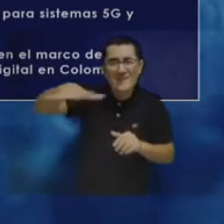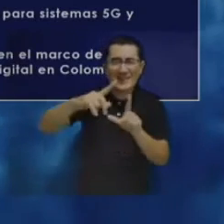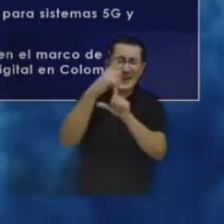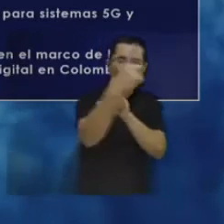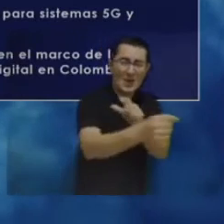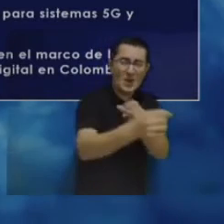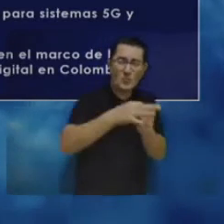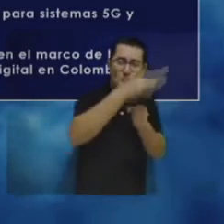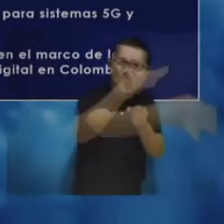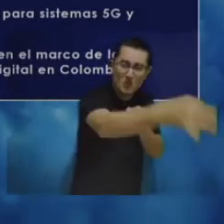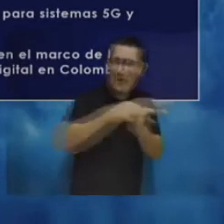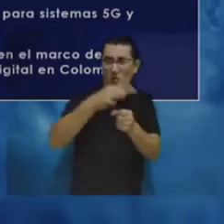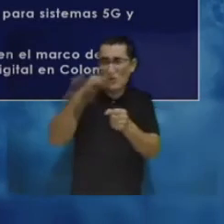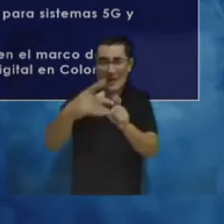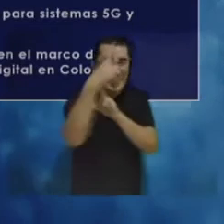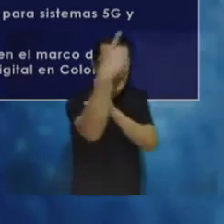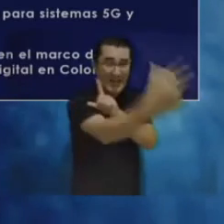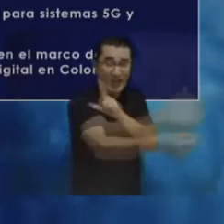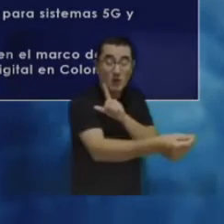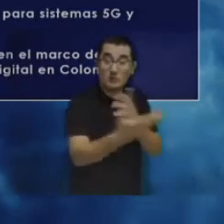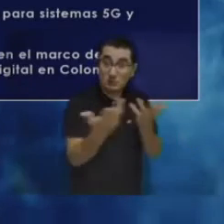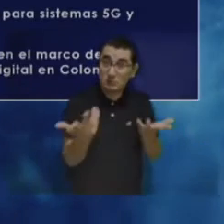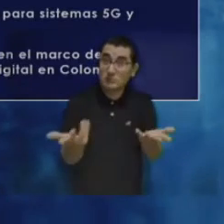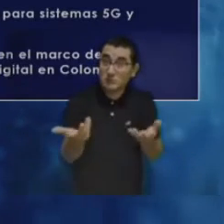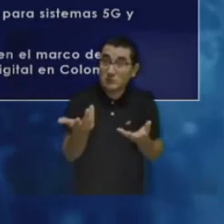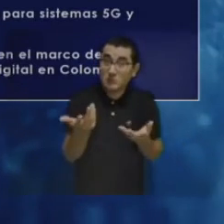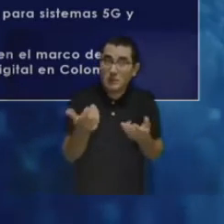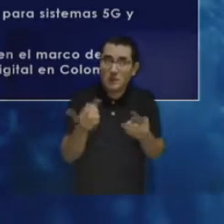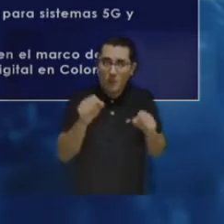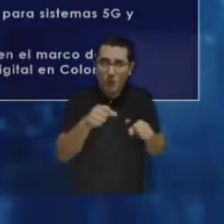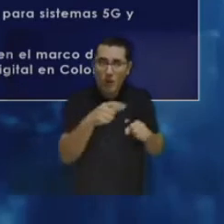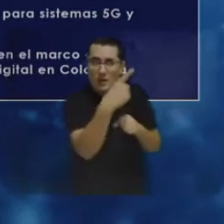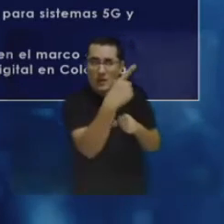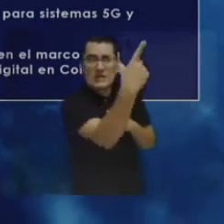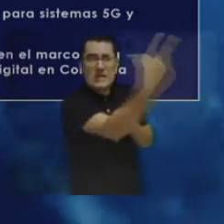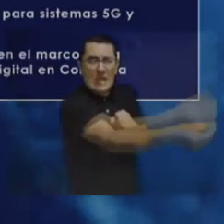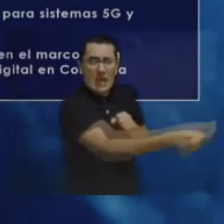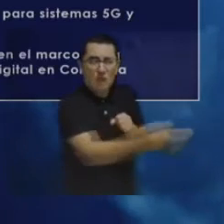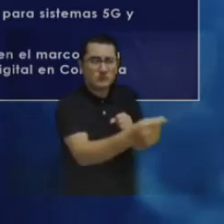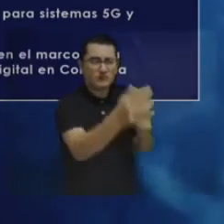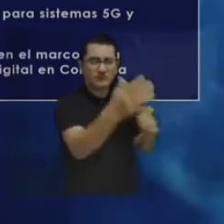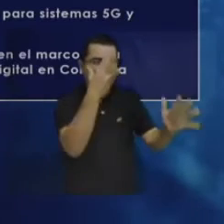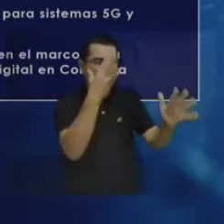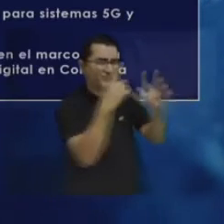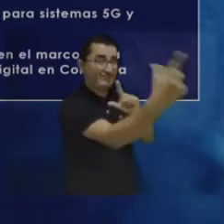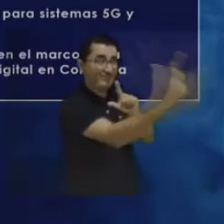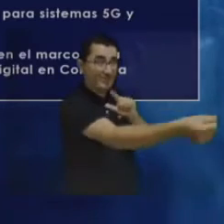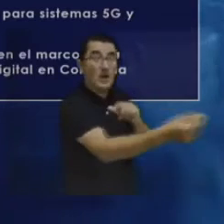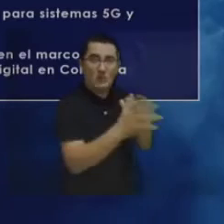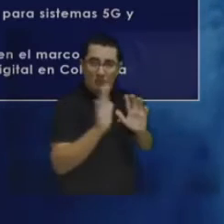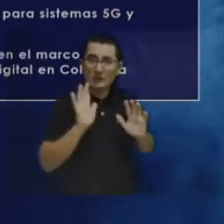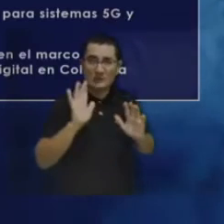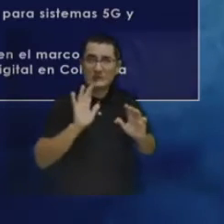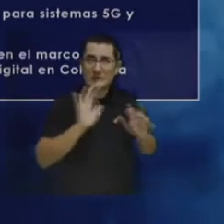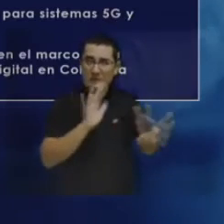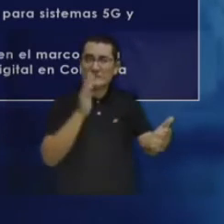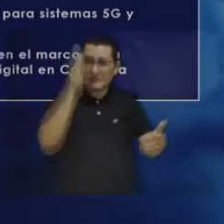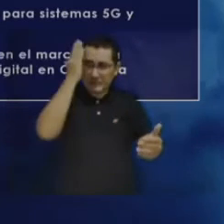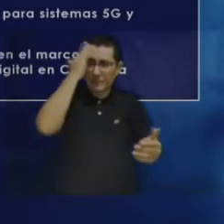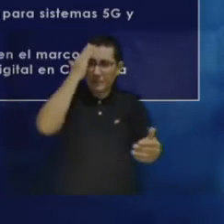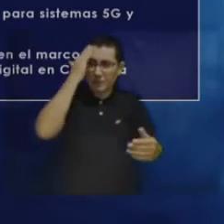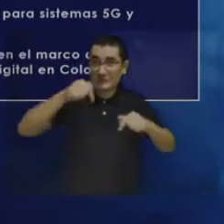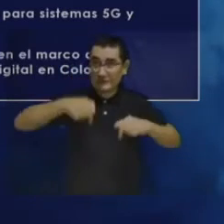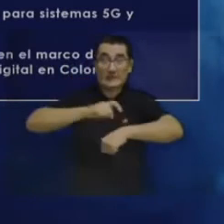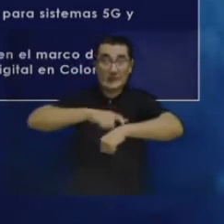adicionales para lograr llegar a las zonas rurales. Entendimos que también estamos en un momento histórico en el que se consolidan